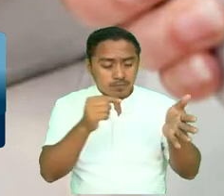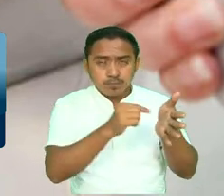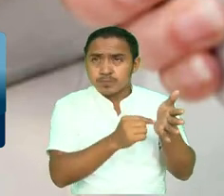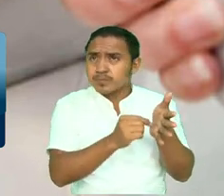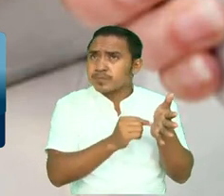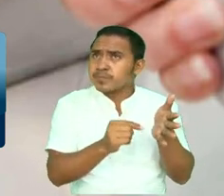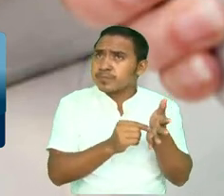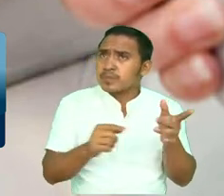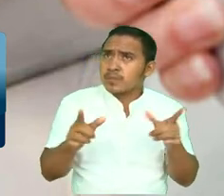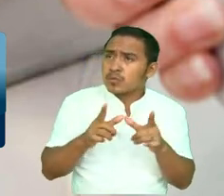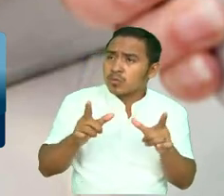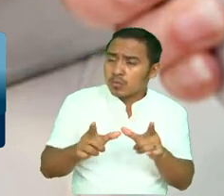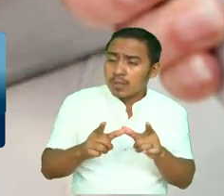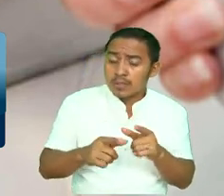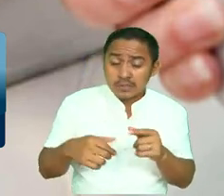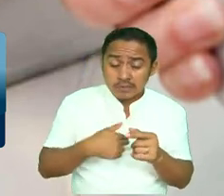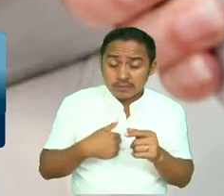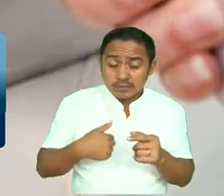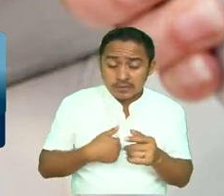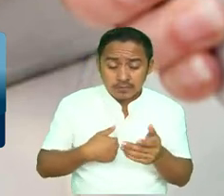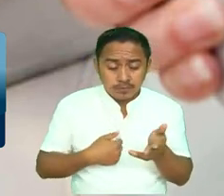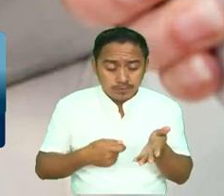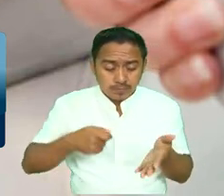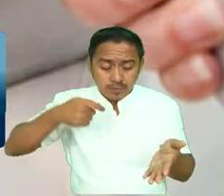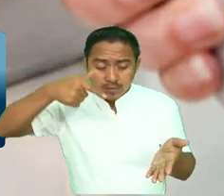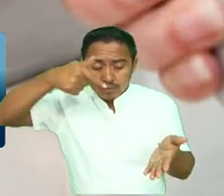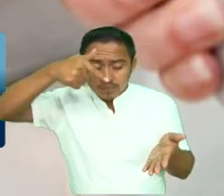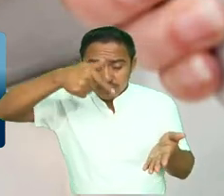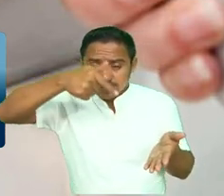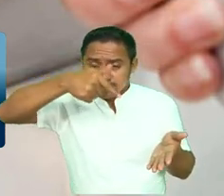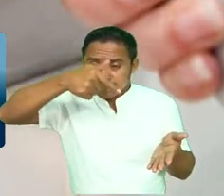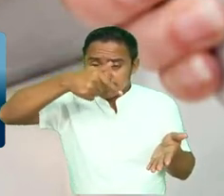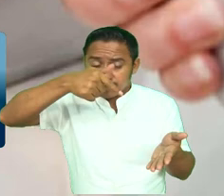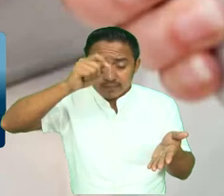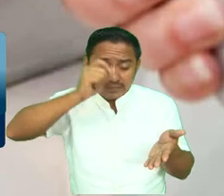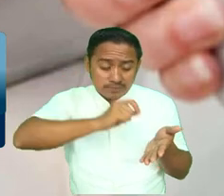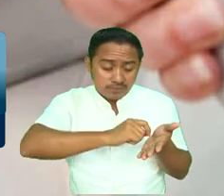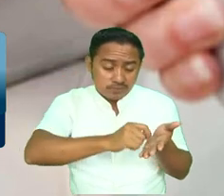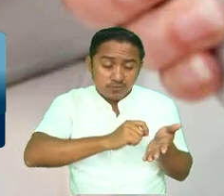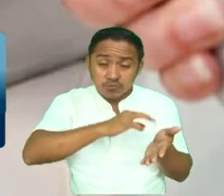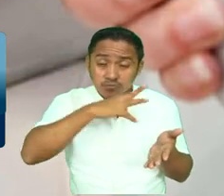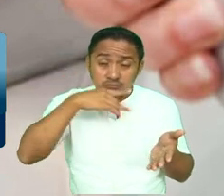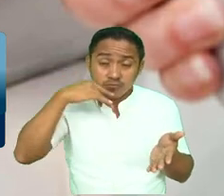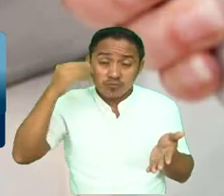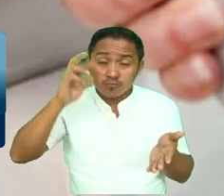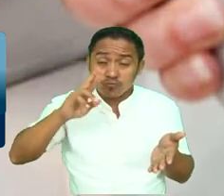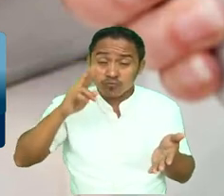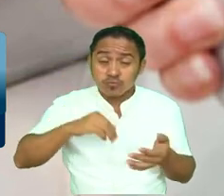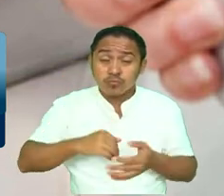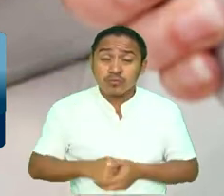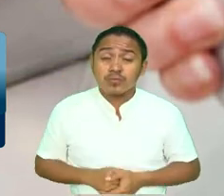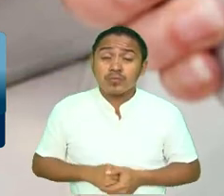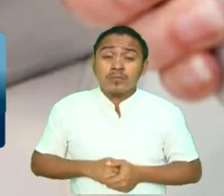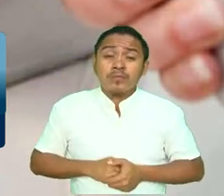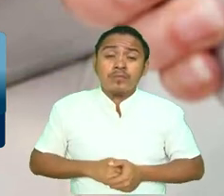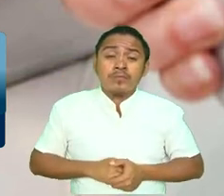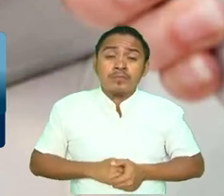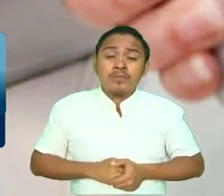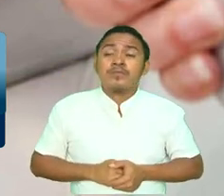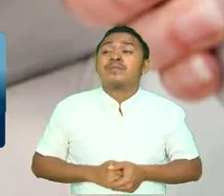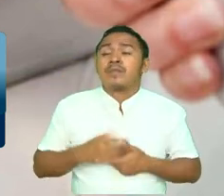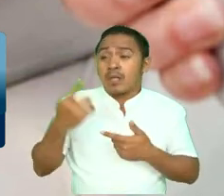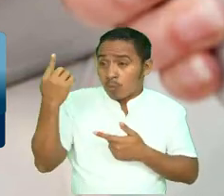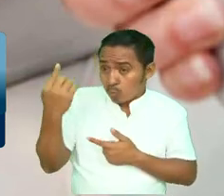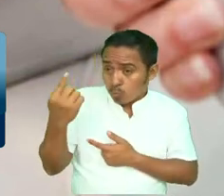axila donde se va a aplicar lo que es el láser. El láser que va a ayudar a que disminuya lo que es la sudoración. Ah, ¿el tratamiento es con láser entonces? Es una de